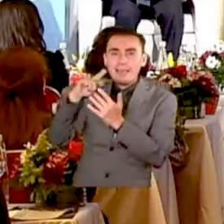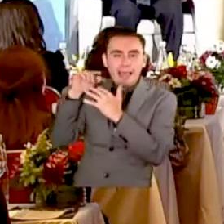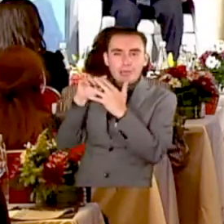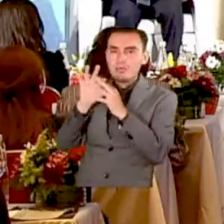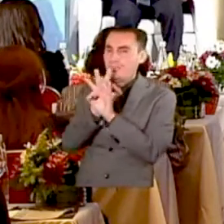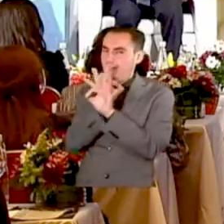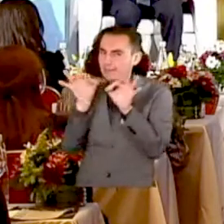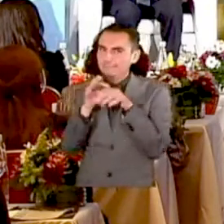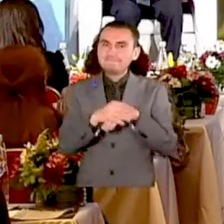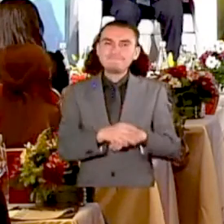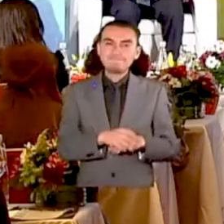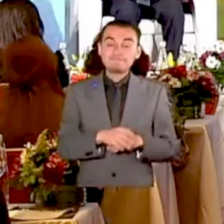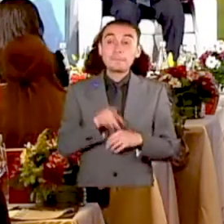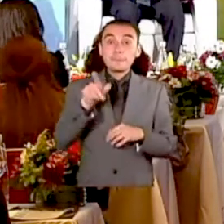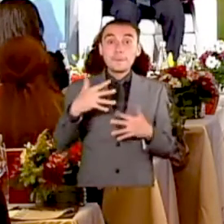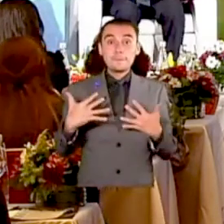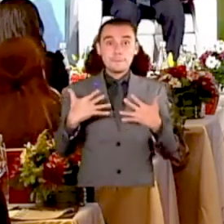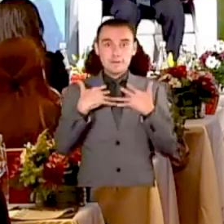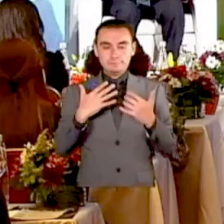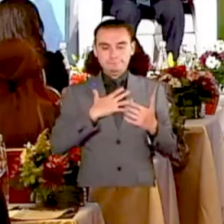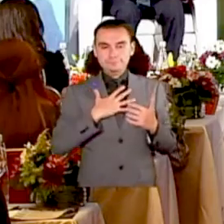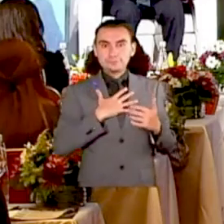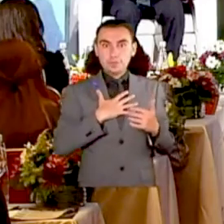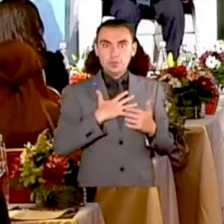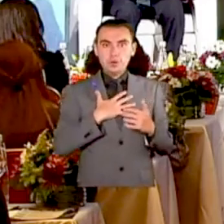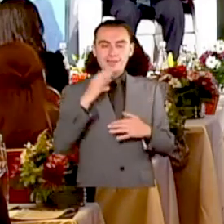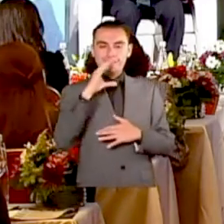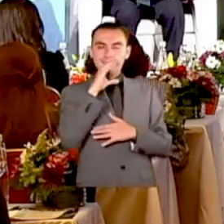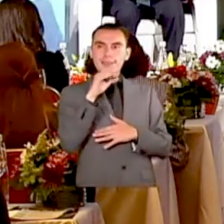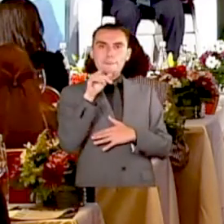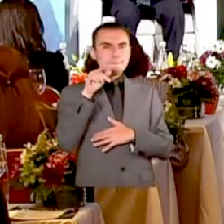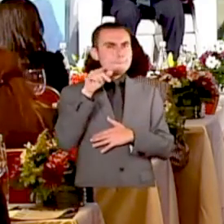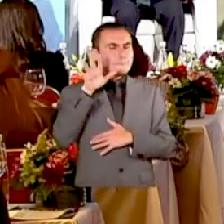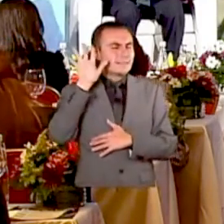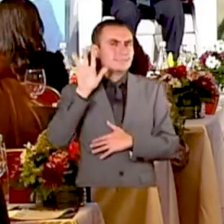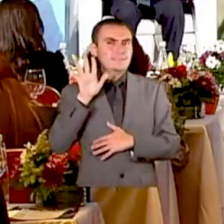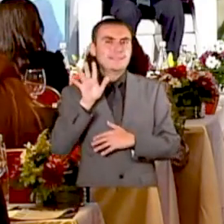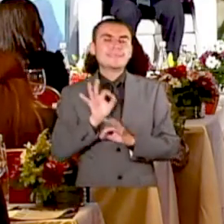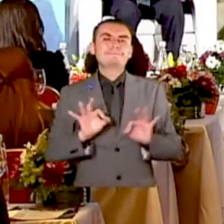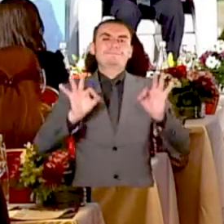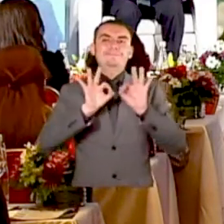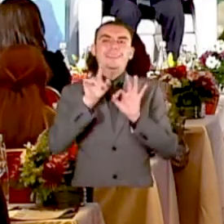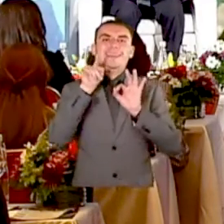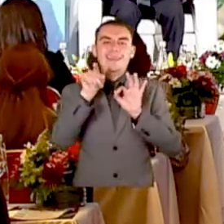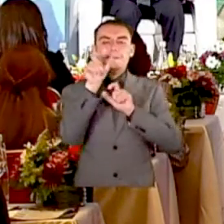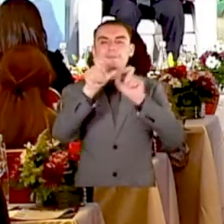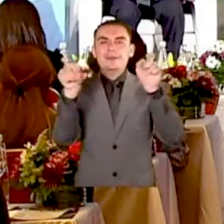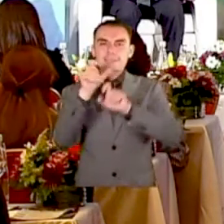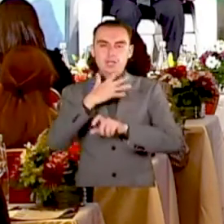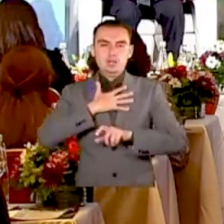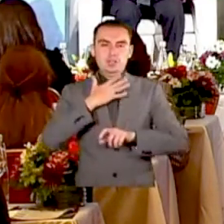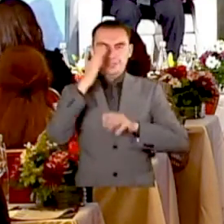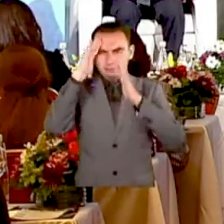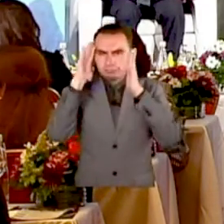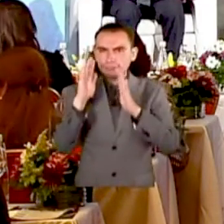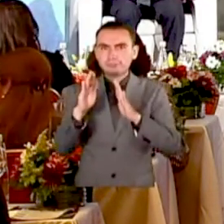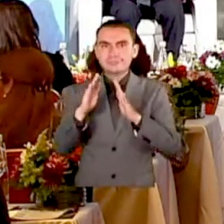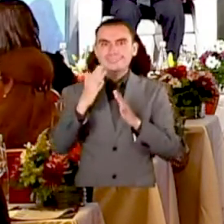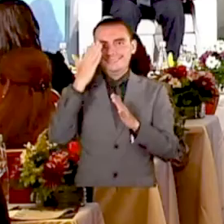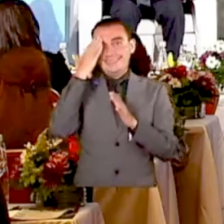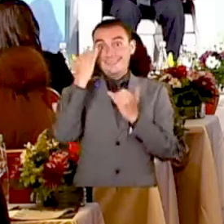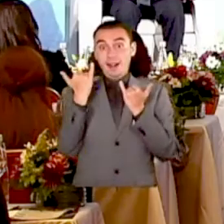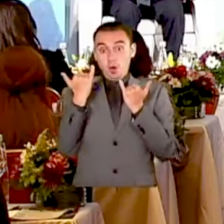víctimas de nuestro país, que son las personas más importantes en este momento, en la época en que nos